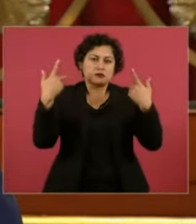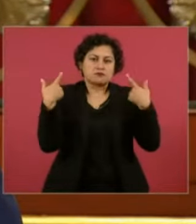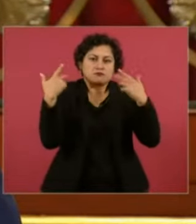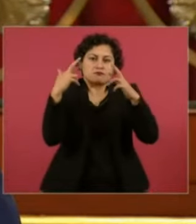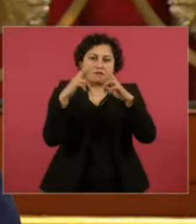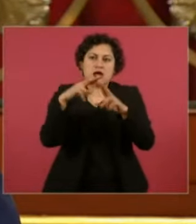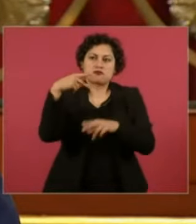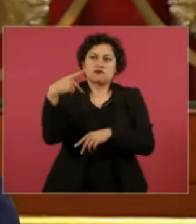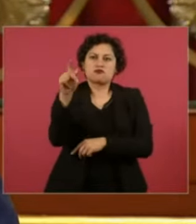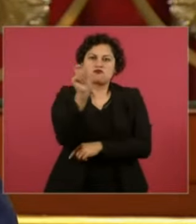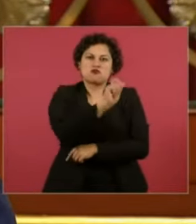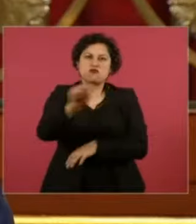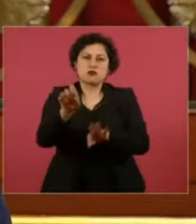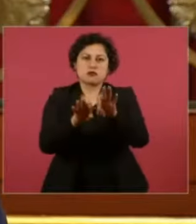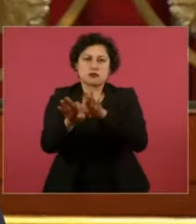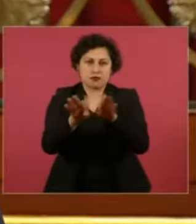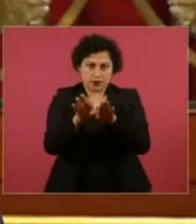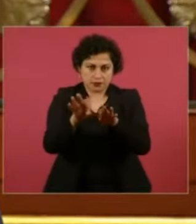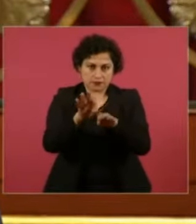si no fueron,